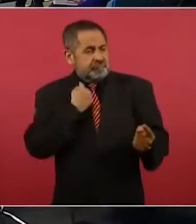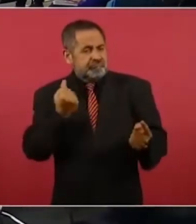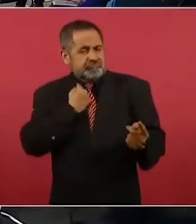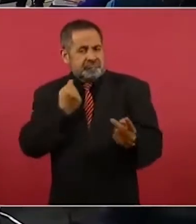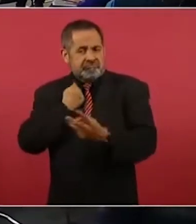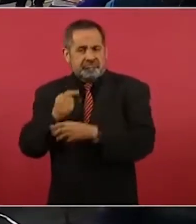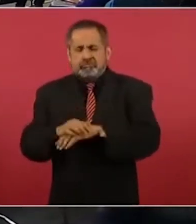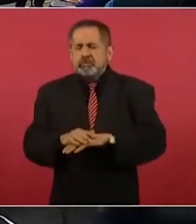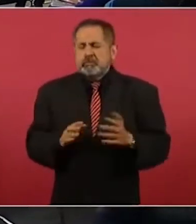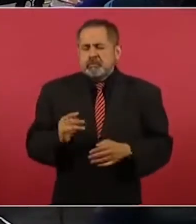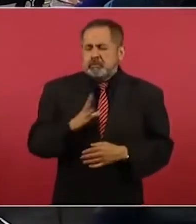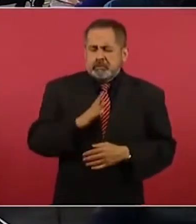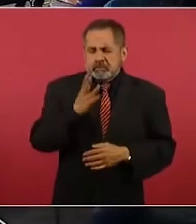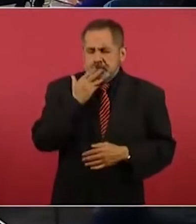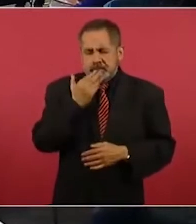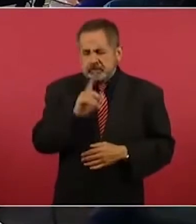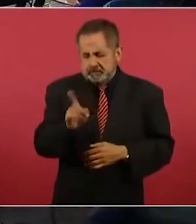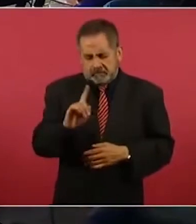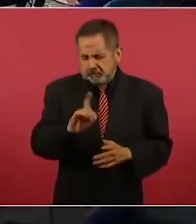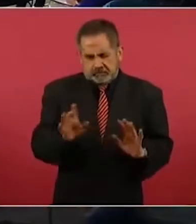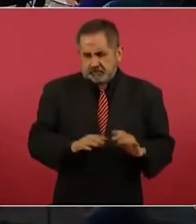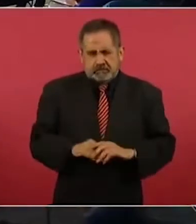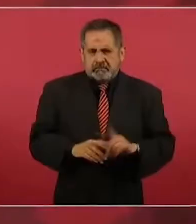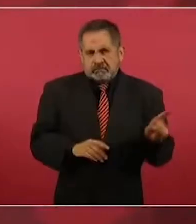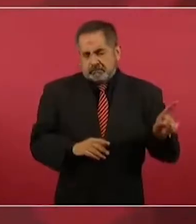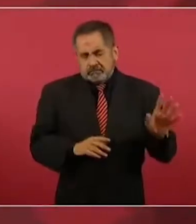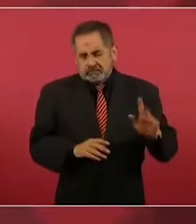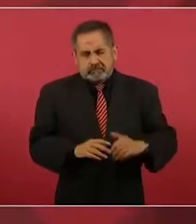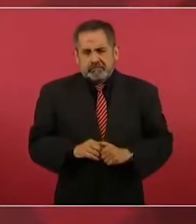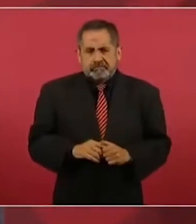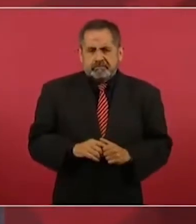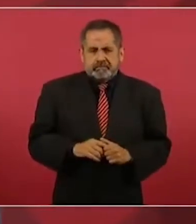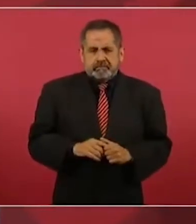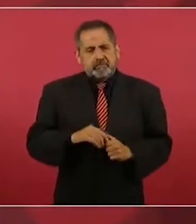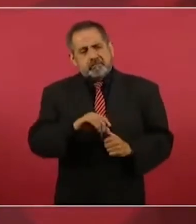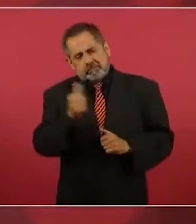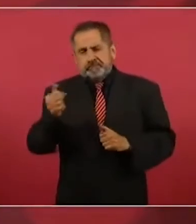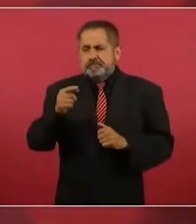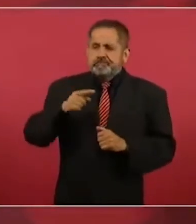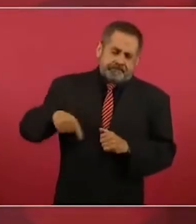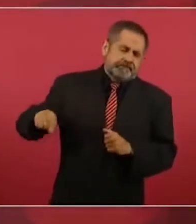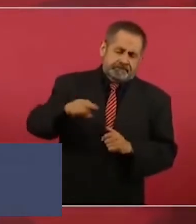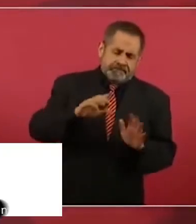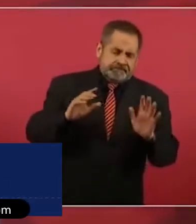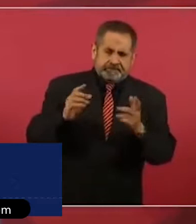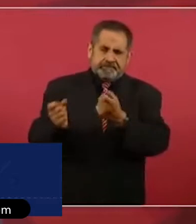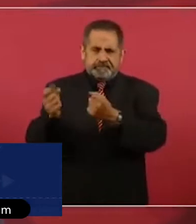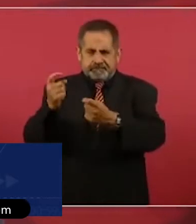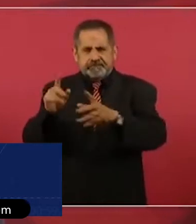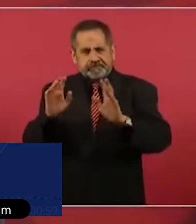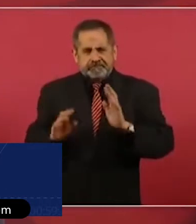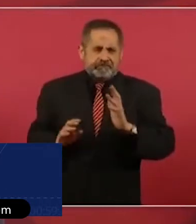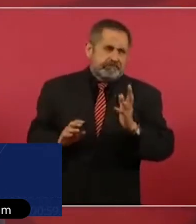de los homicidios en el país luego de los hechos violentos ocurridos de las últimas horas en municipios de Chiapas y el Estado de México. Son